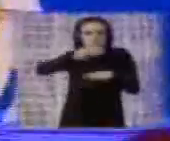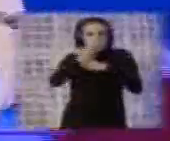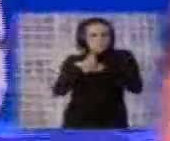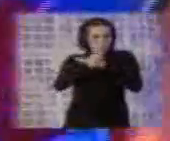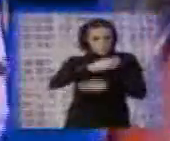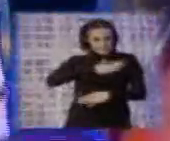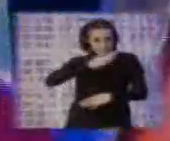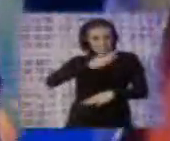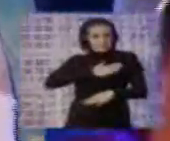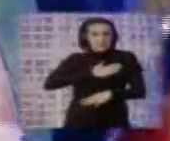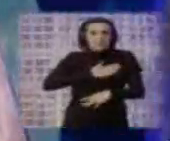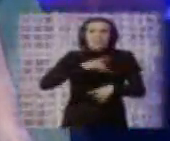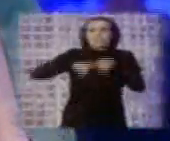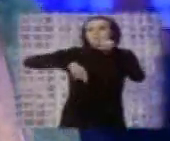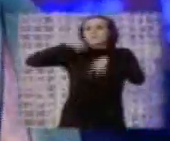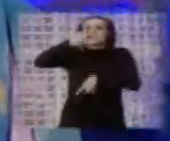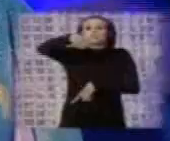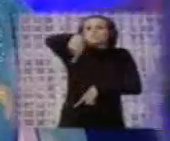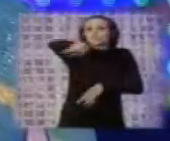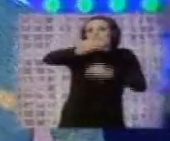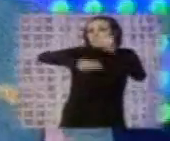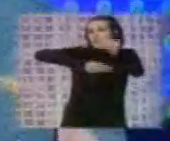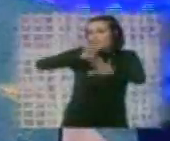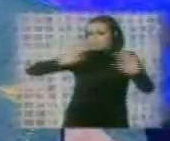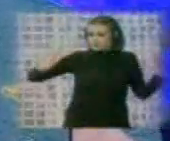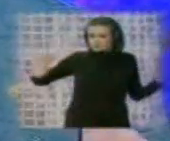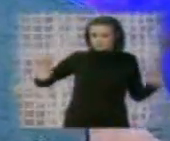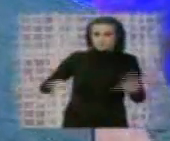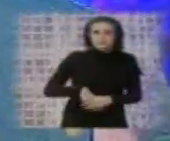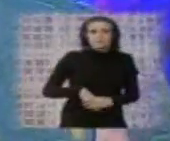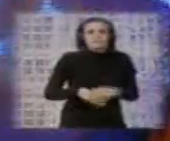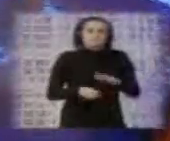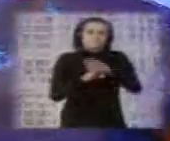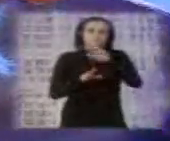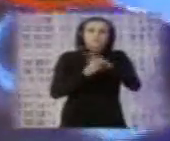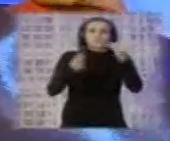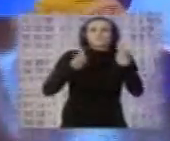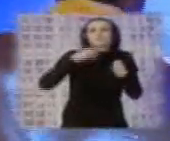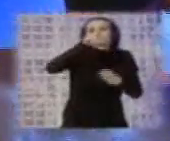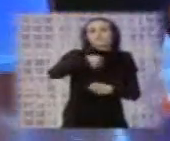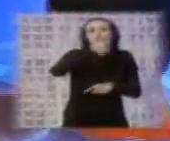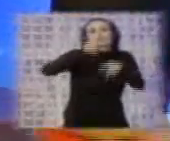Ahora depende de ustedes que sigan viviendo.